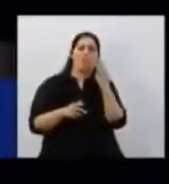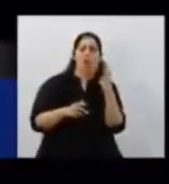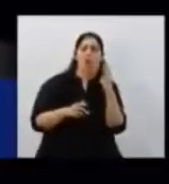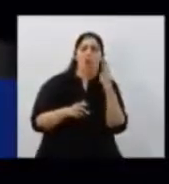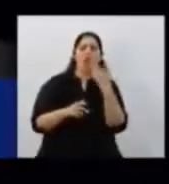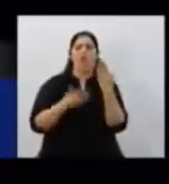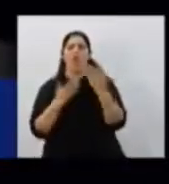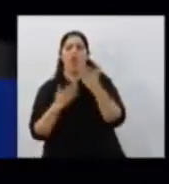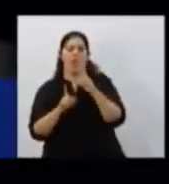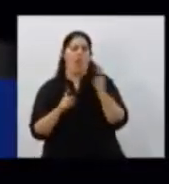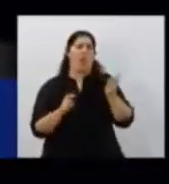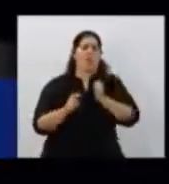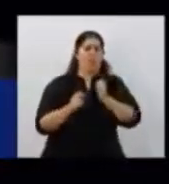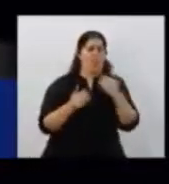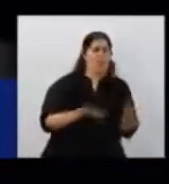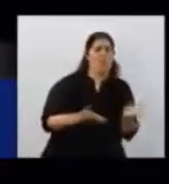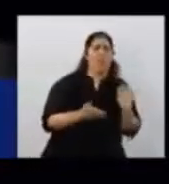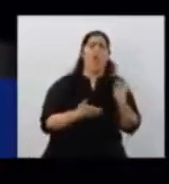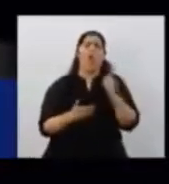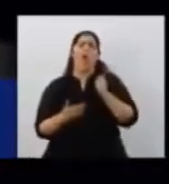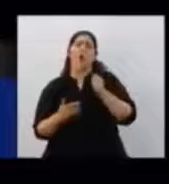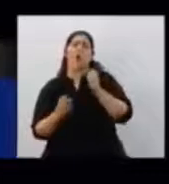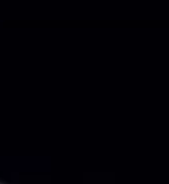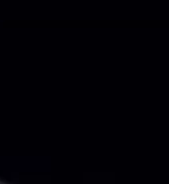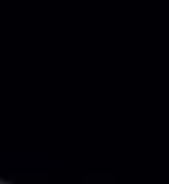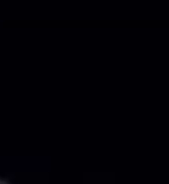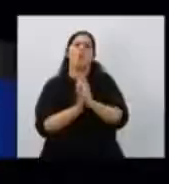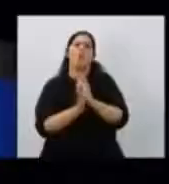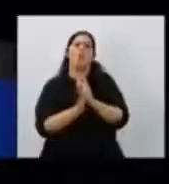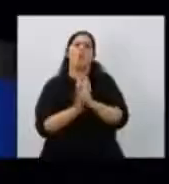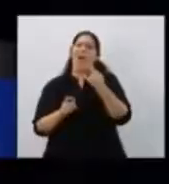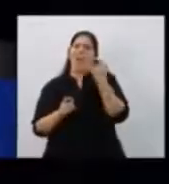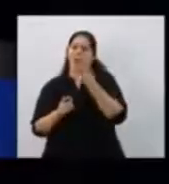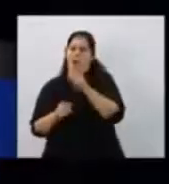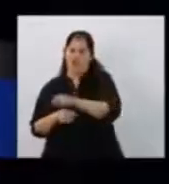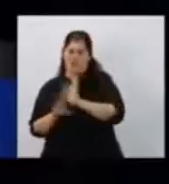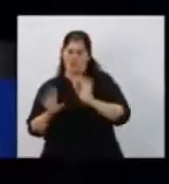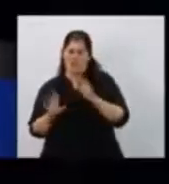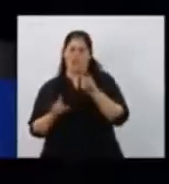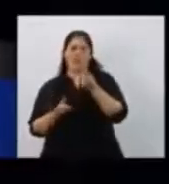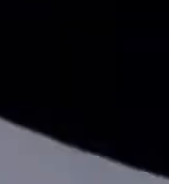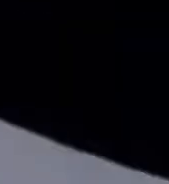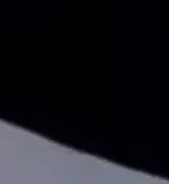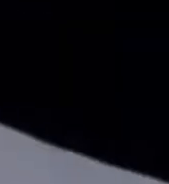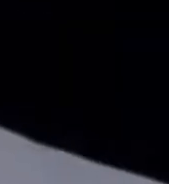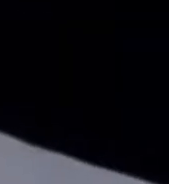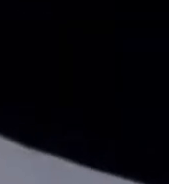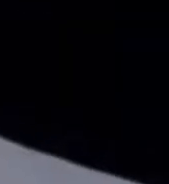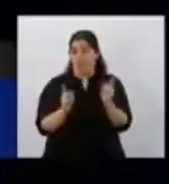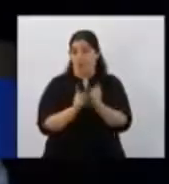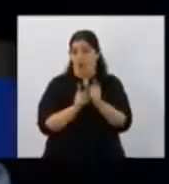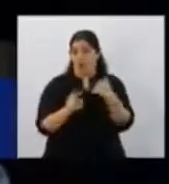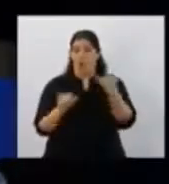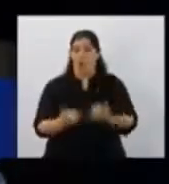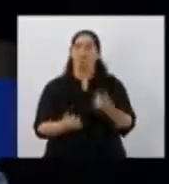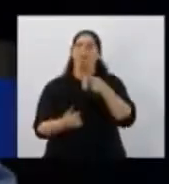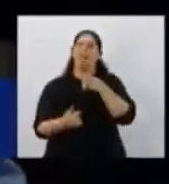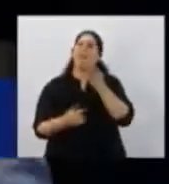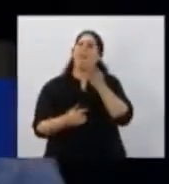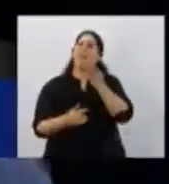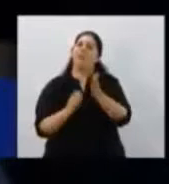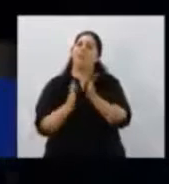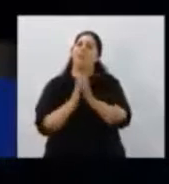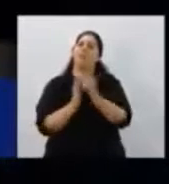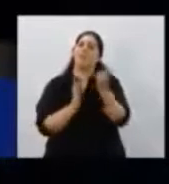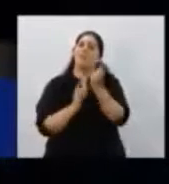o se está con la dictadura o se está con la vergadura. Como Mauricio Macri es un lamebolas. Quiero pedir que